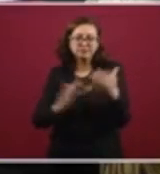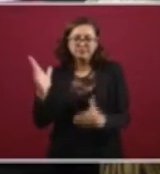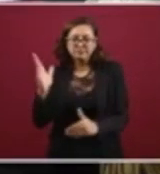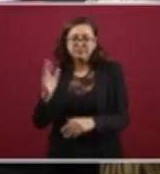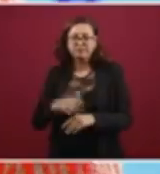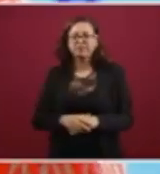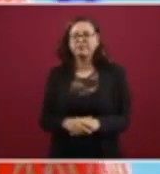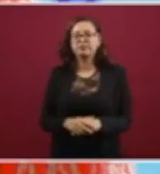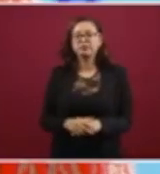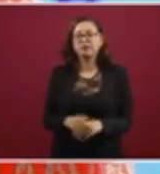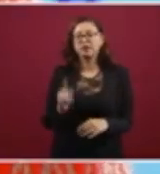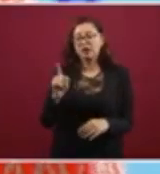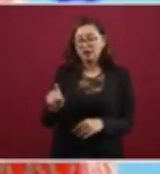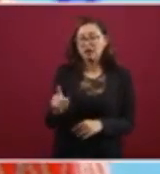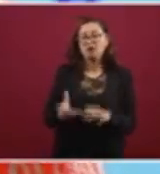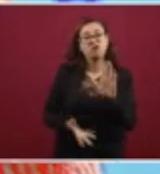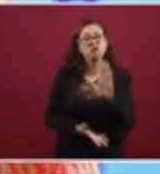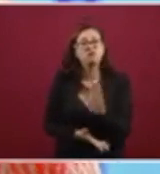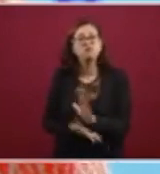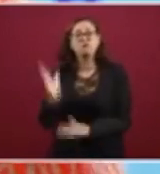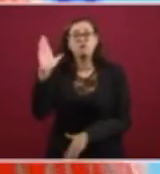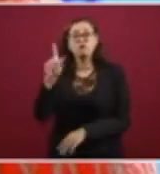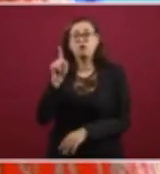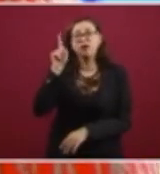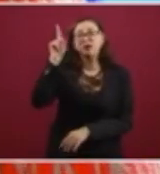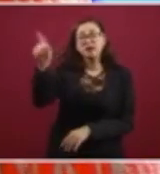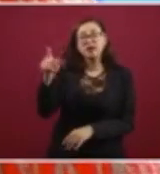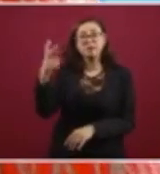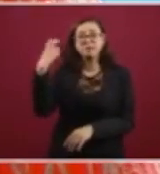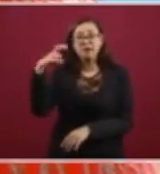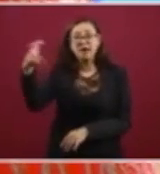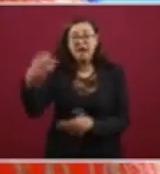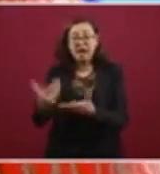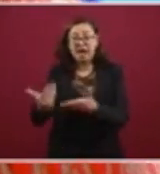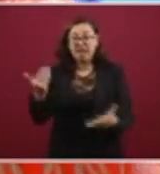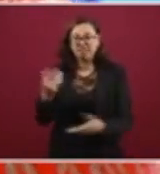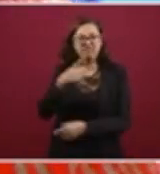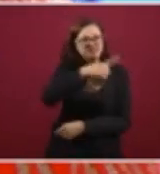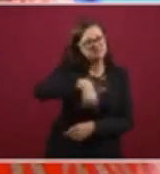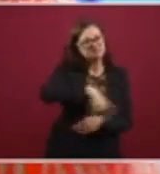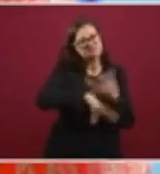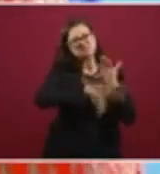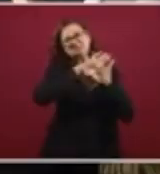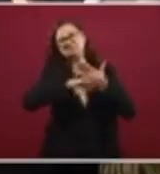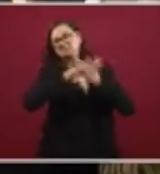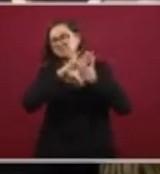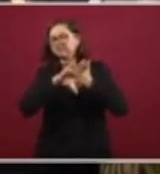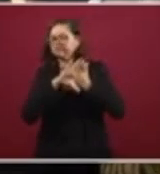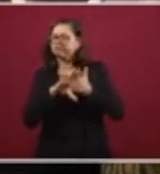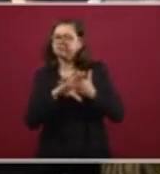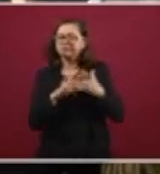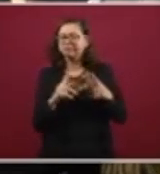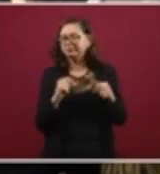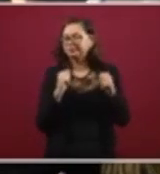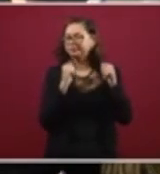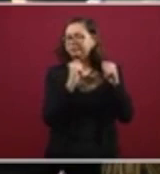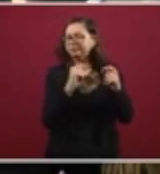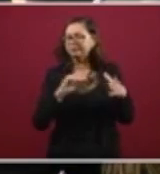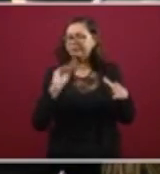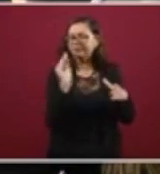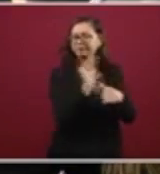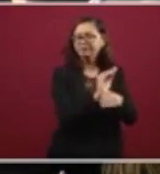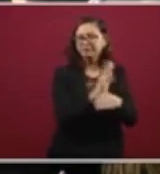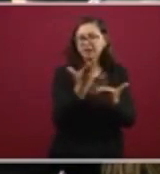se quiso hacer antes de que partiéramos a Lima, bueno, pues el resultado está por demás remarcarlo, de que